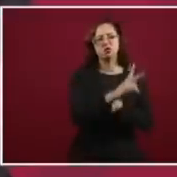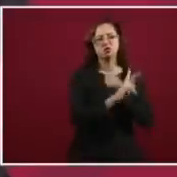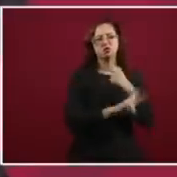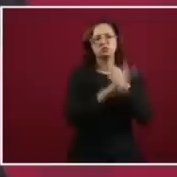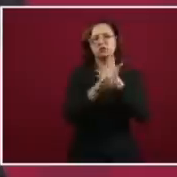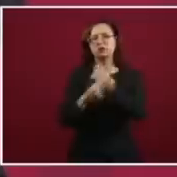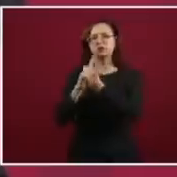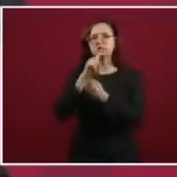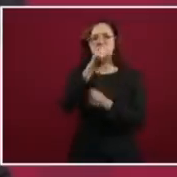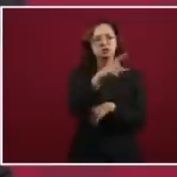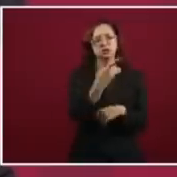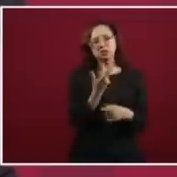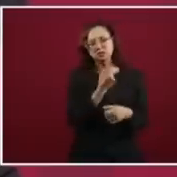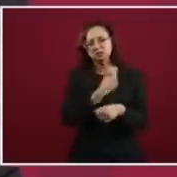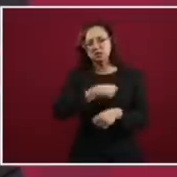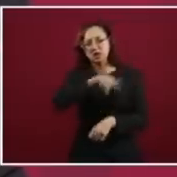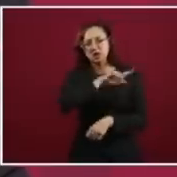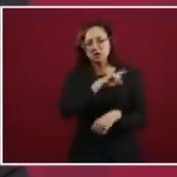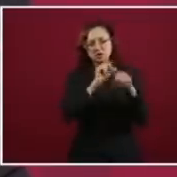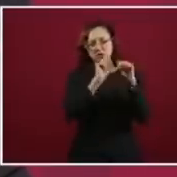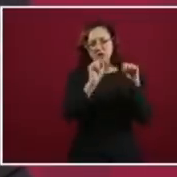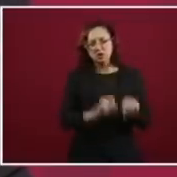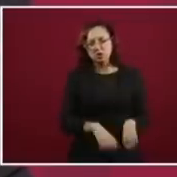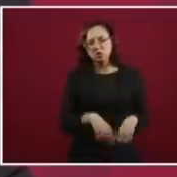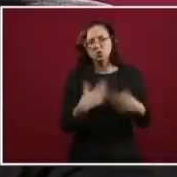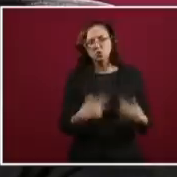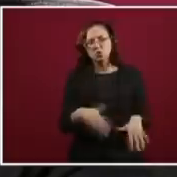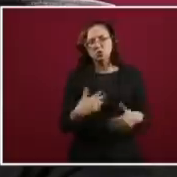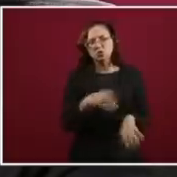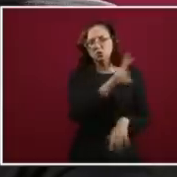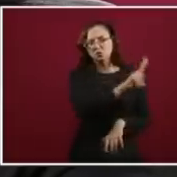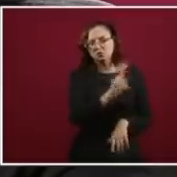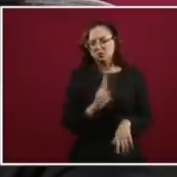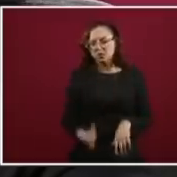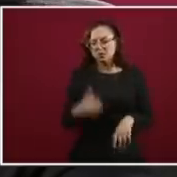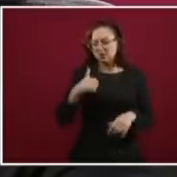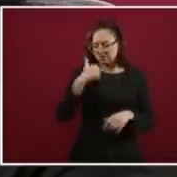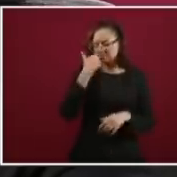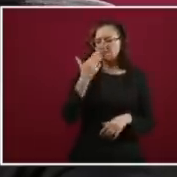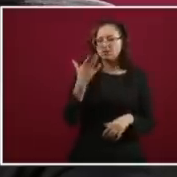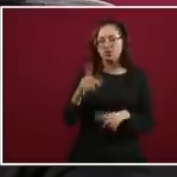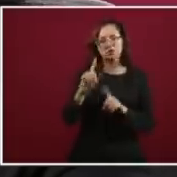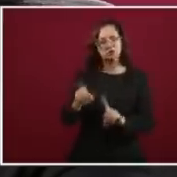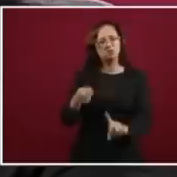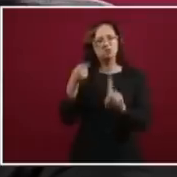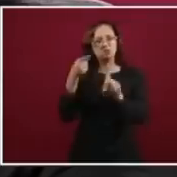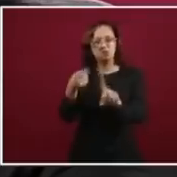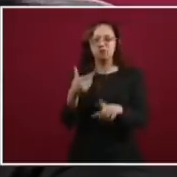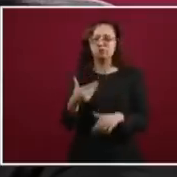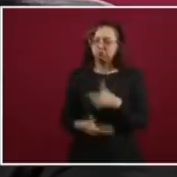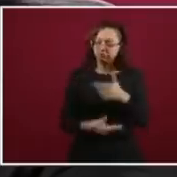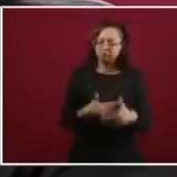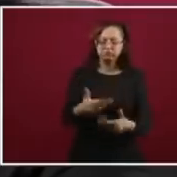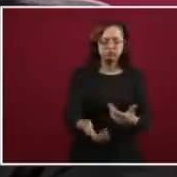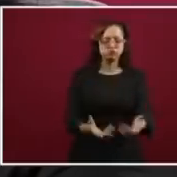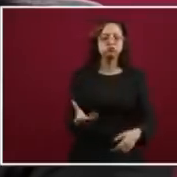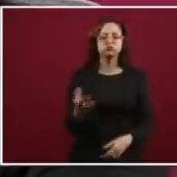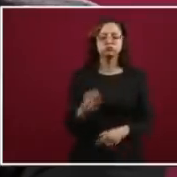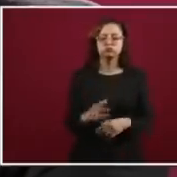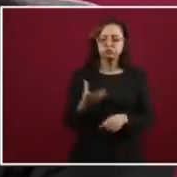ese es mi este desafío mi reto y estamos en eso